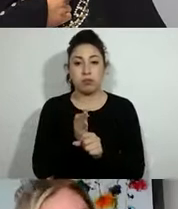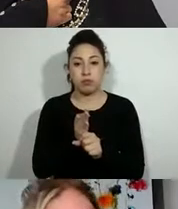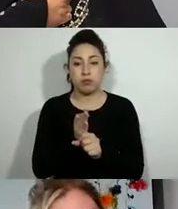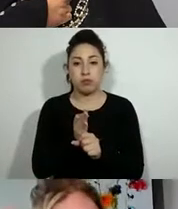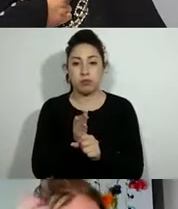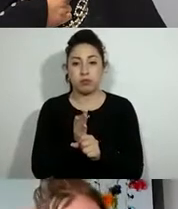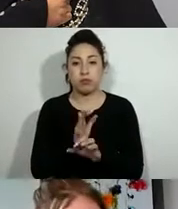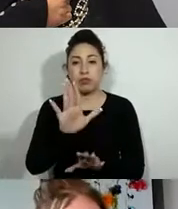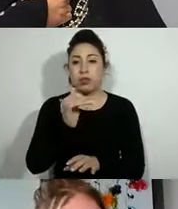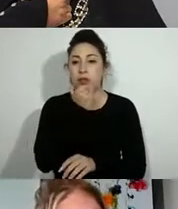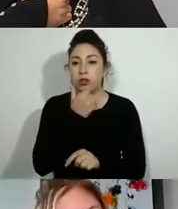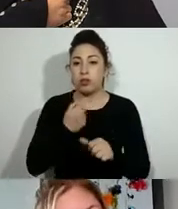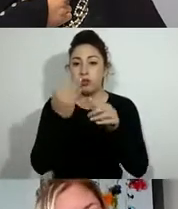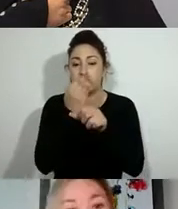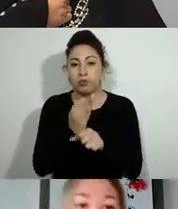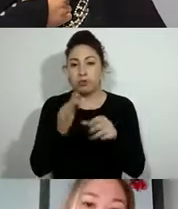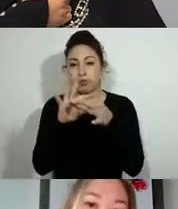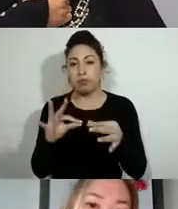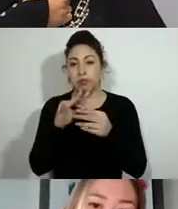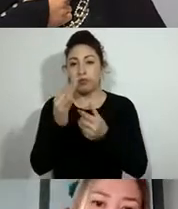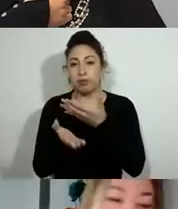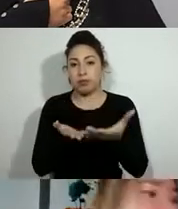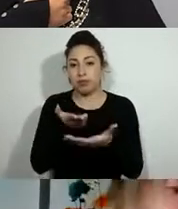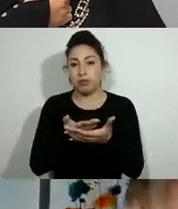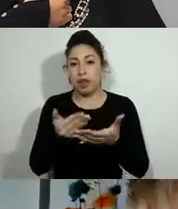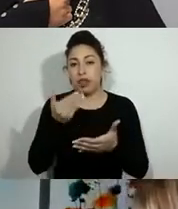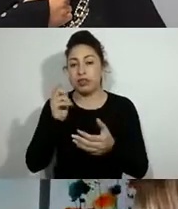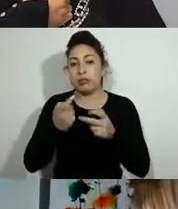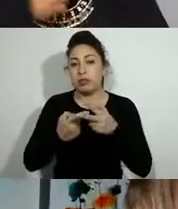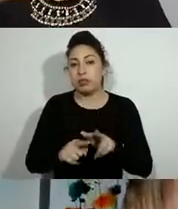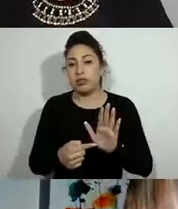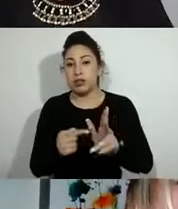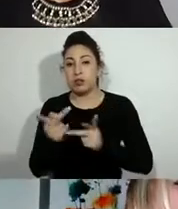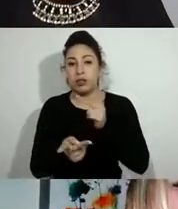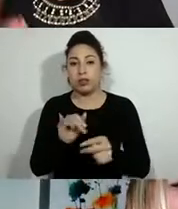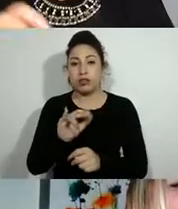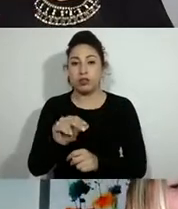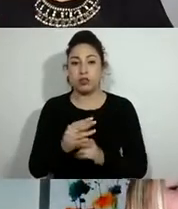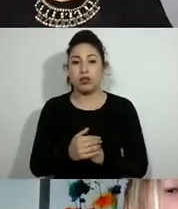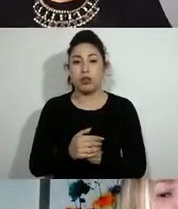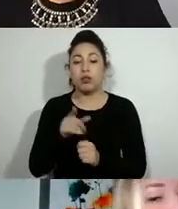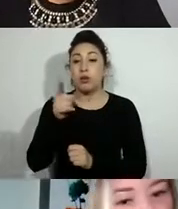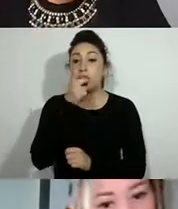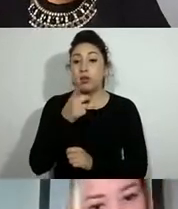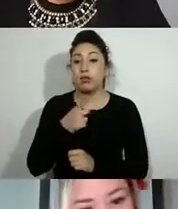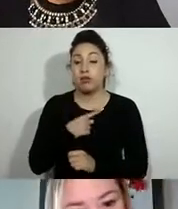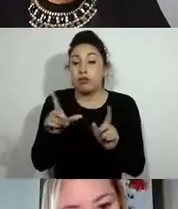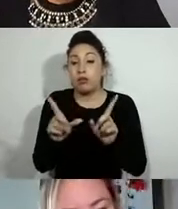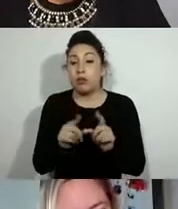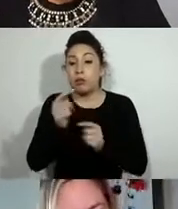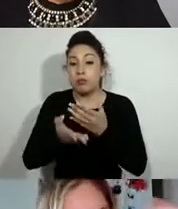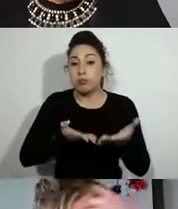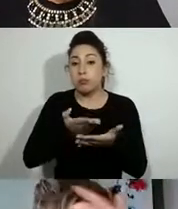Pero quisiera argumentar mi propuesta antes de que la someta a votación, diputado. Como dijo que solamente se daba, solicitó